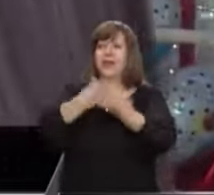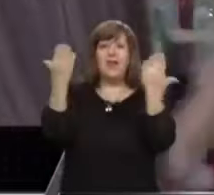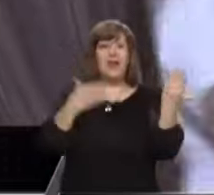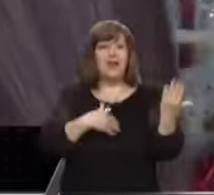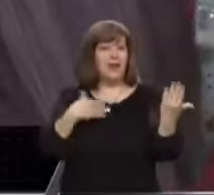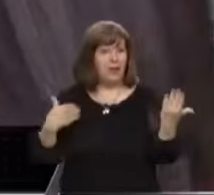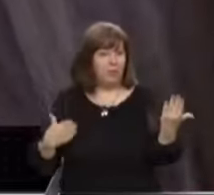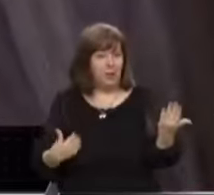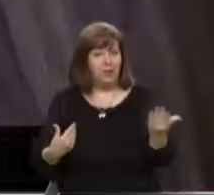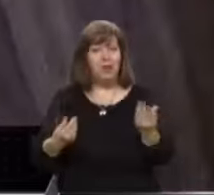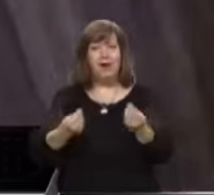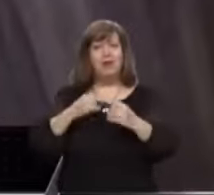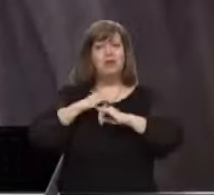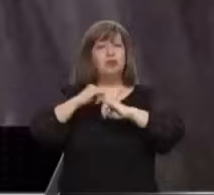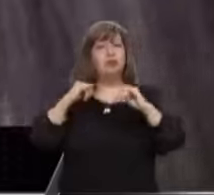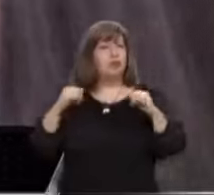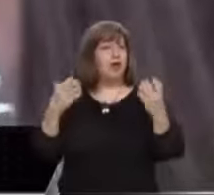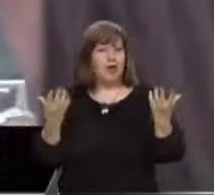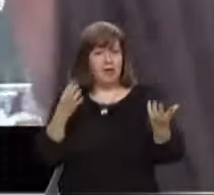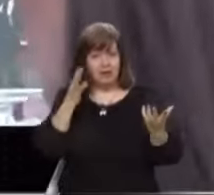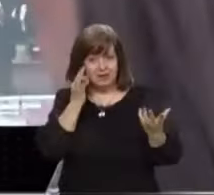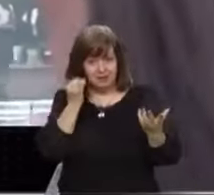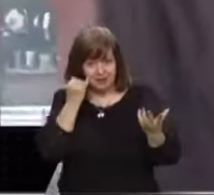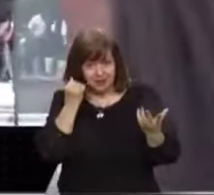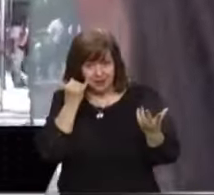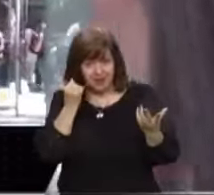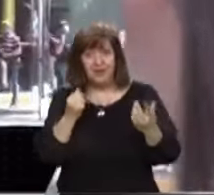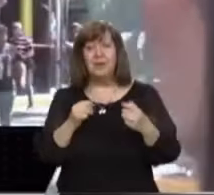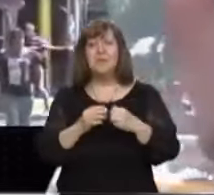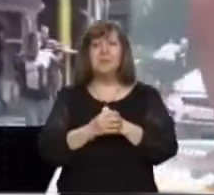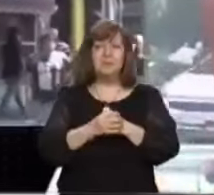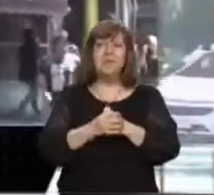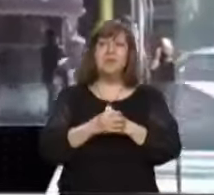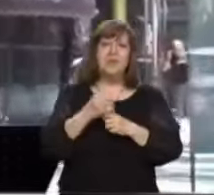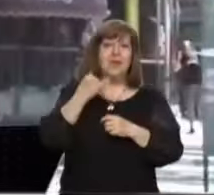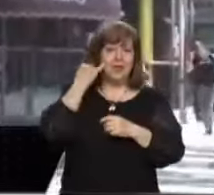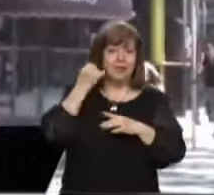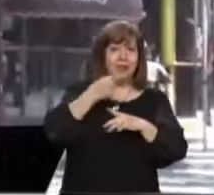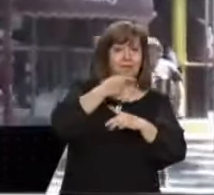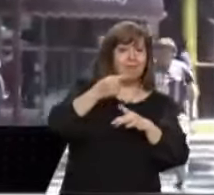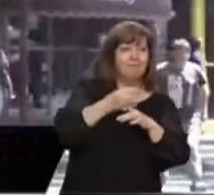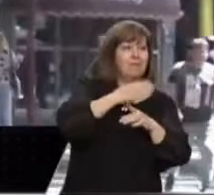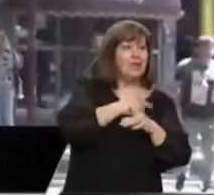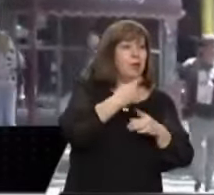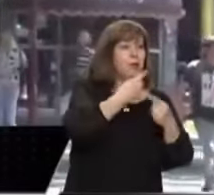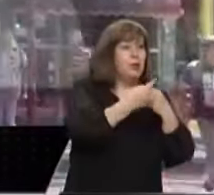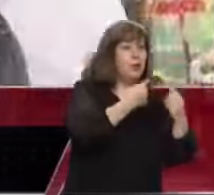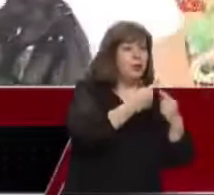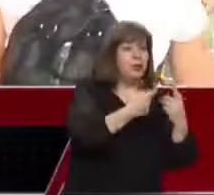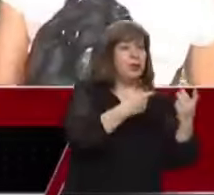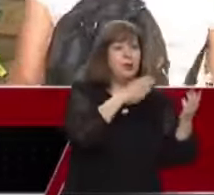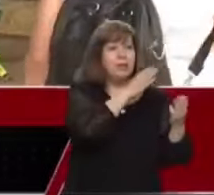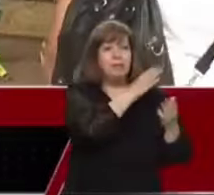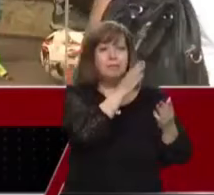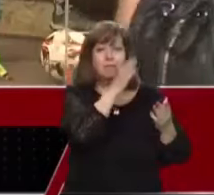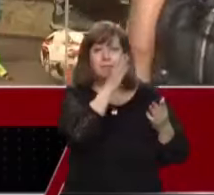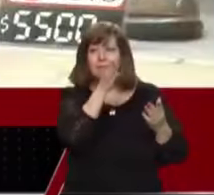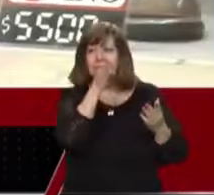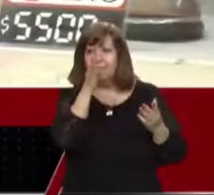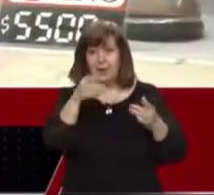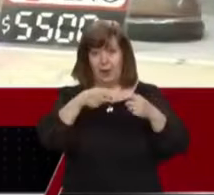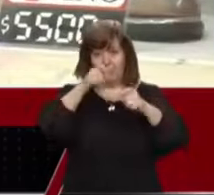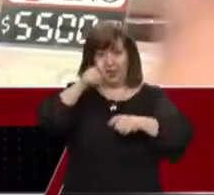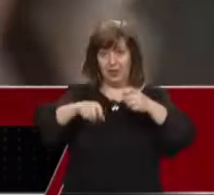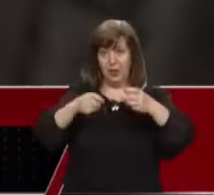para el centro mendocino? Bueno, esto lo hemos estado viendo desde el principio de semana, donde el consumidor ya empezó a recorrer los comercios y empezó